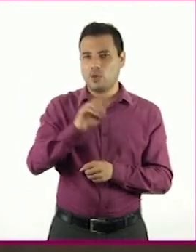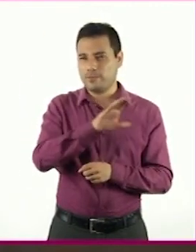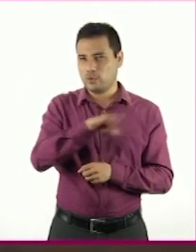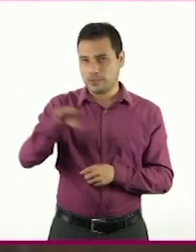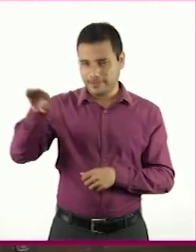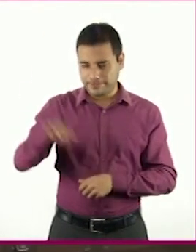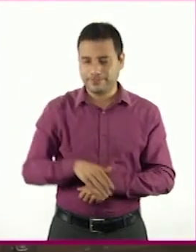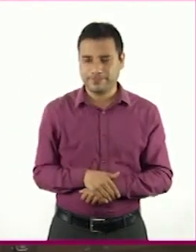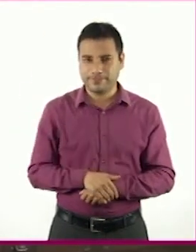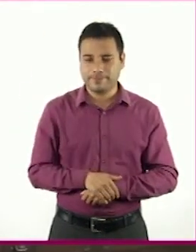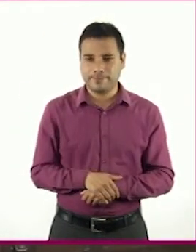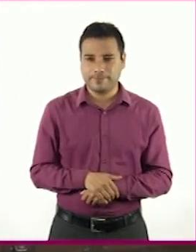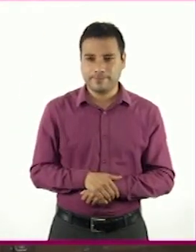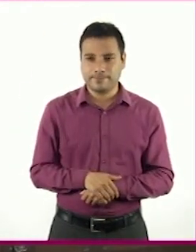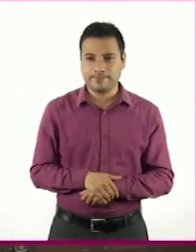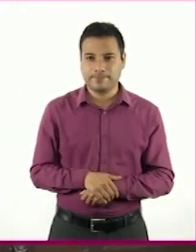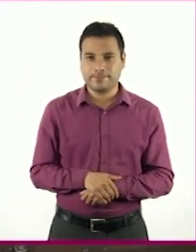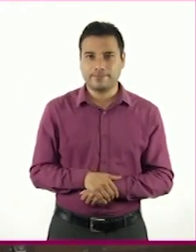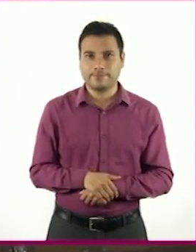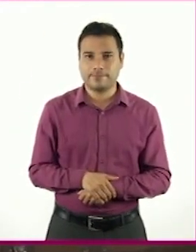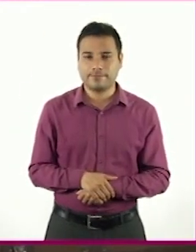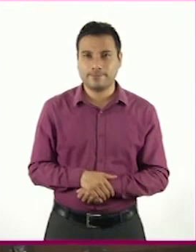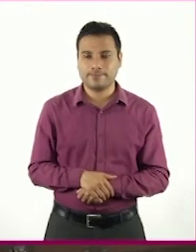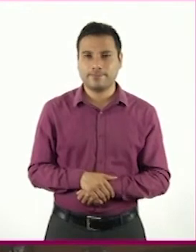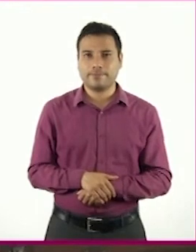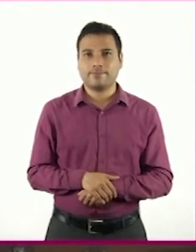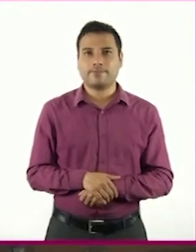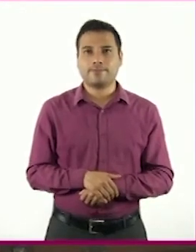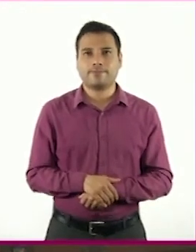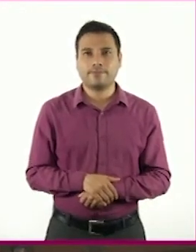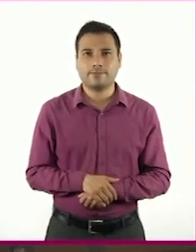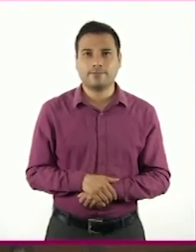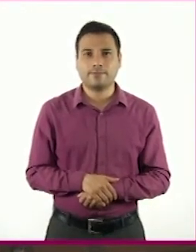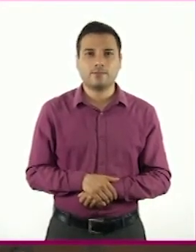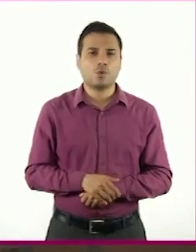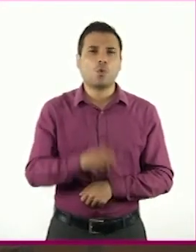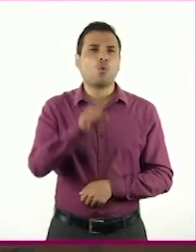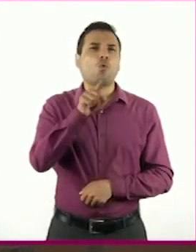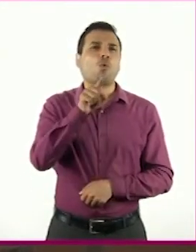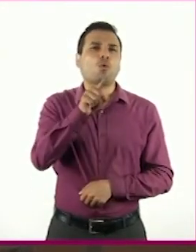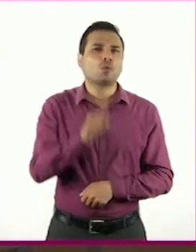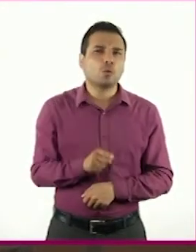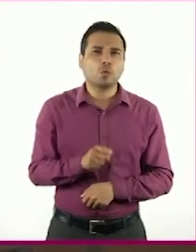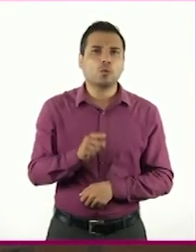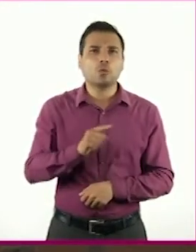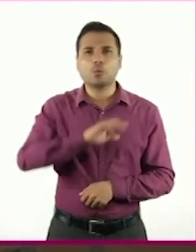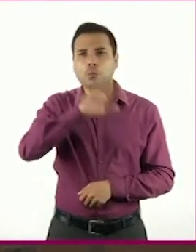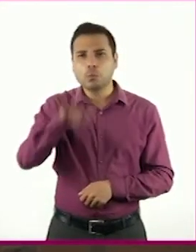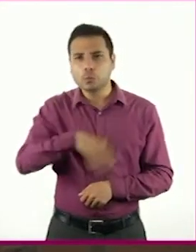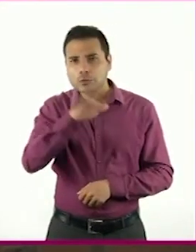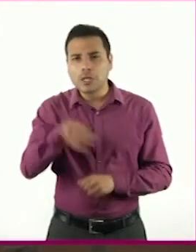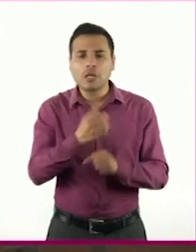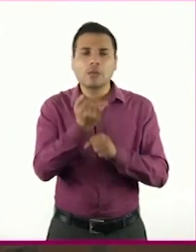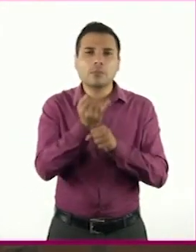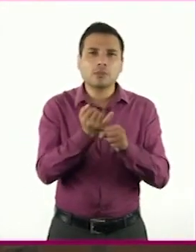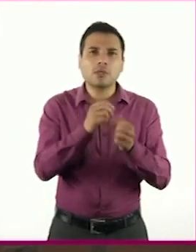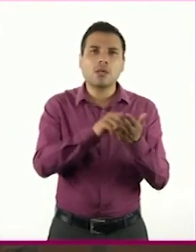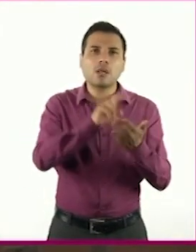otros. Una vez que localicen su mural, pintura, intervención o cualquier otra expresión